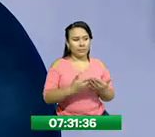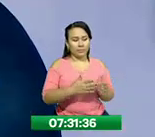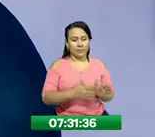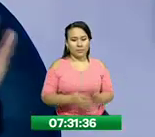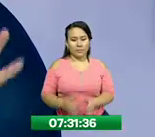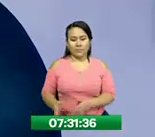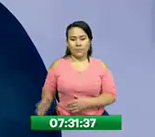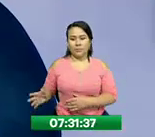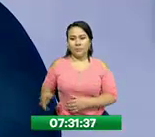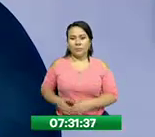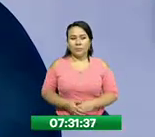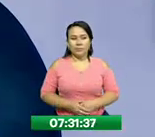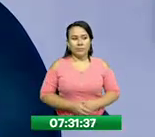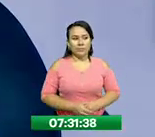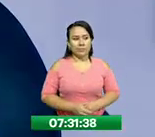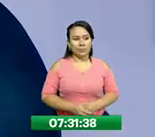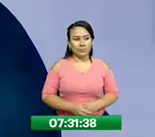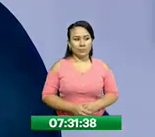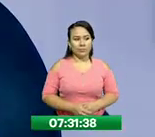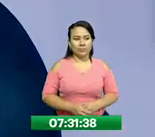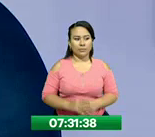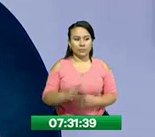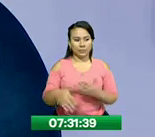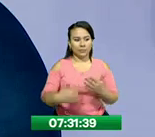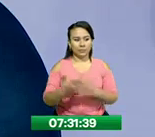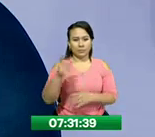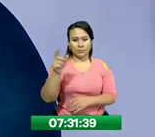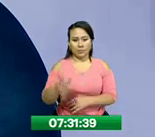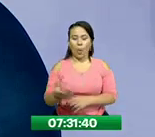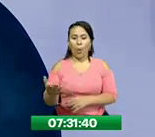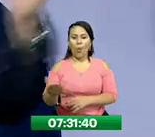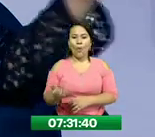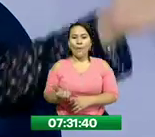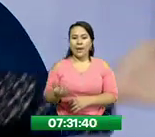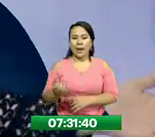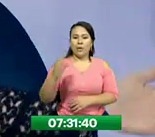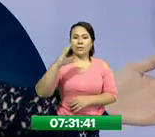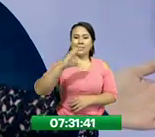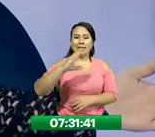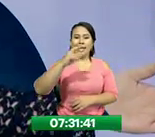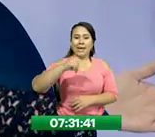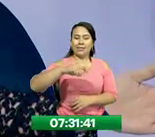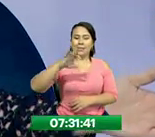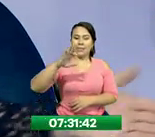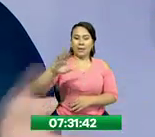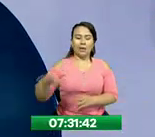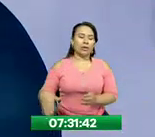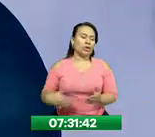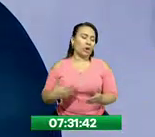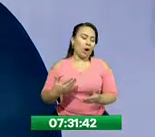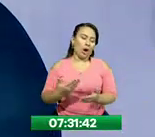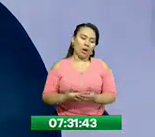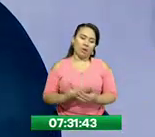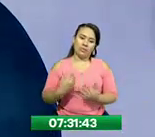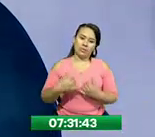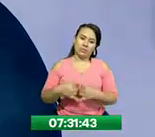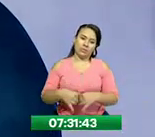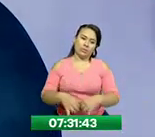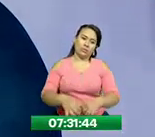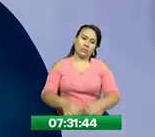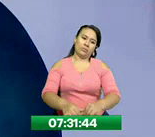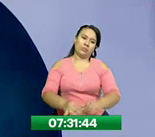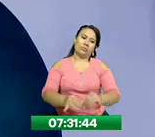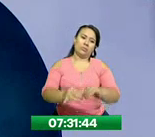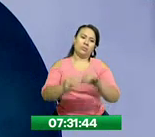condiciones inamovibles, es que todo aquel que se haya jubilado de CNT o de alguna de las empresas que están encadenadas a nosotras en el pasado,